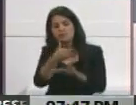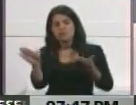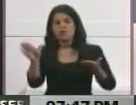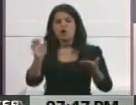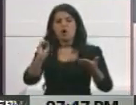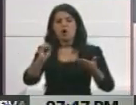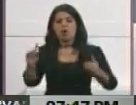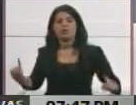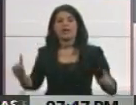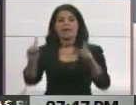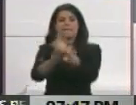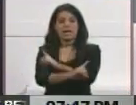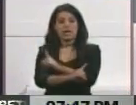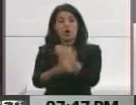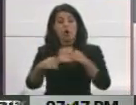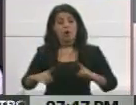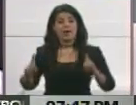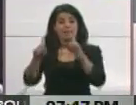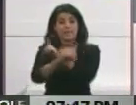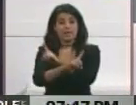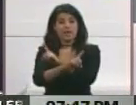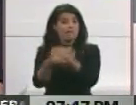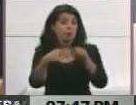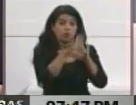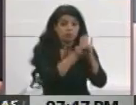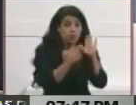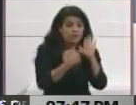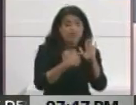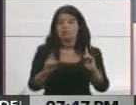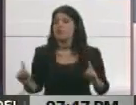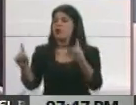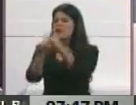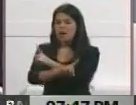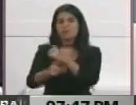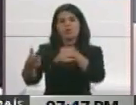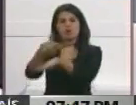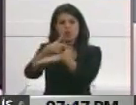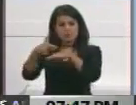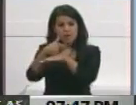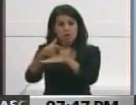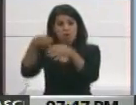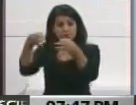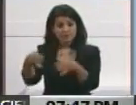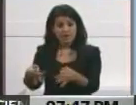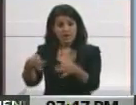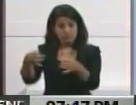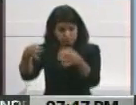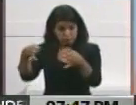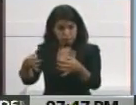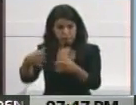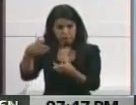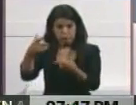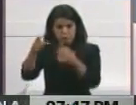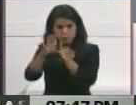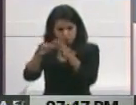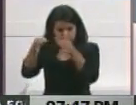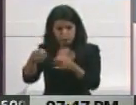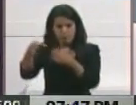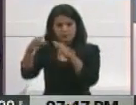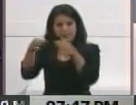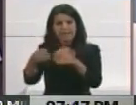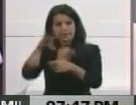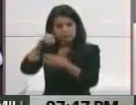mecanismos no previstos en la Constitución al régimen o al gobierno legítimamente constituido pero también